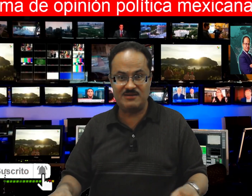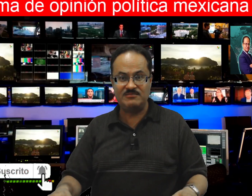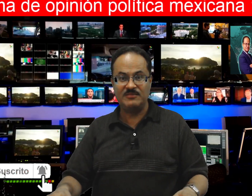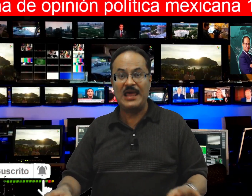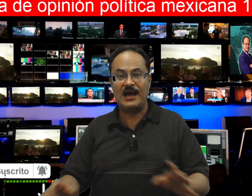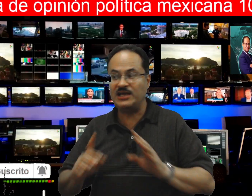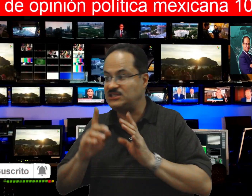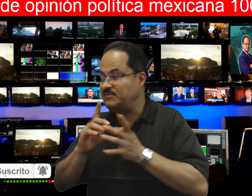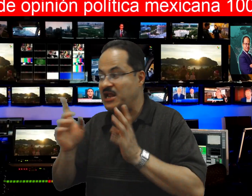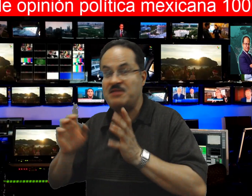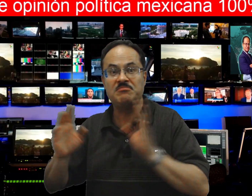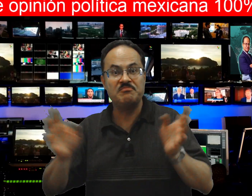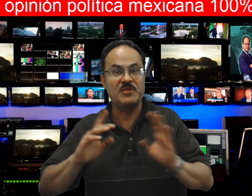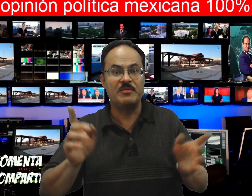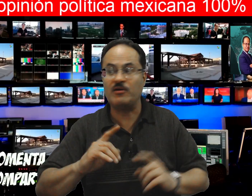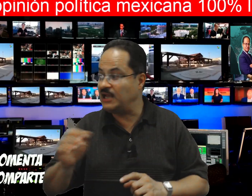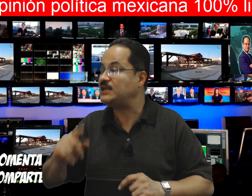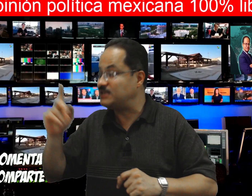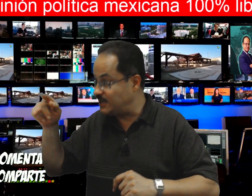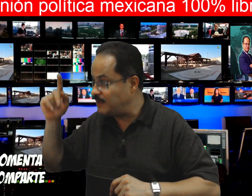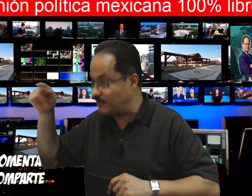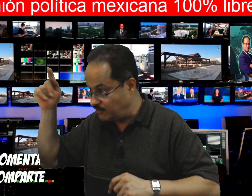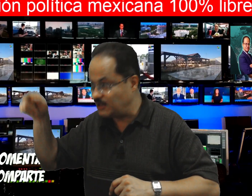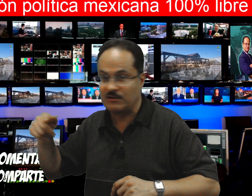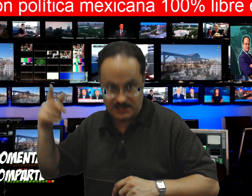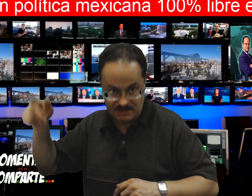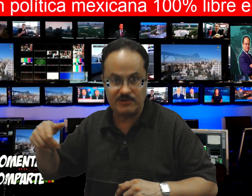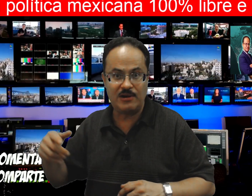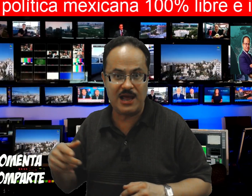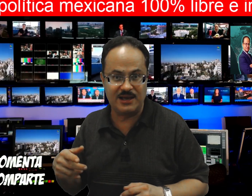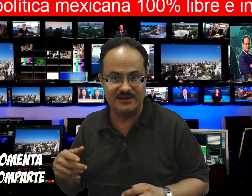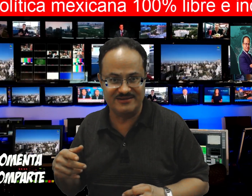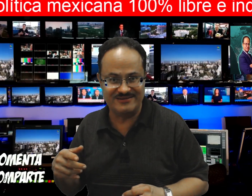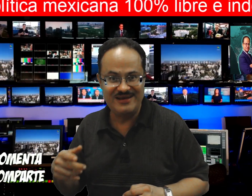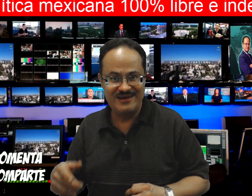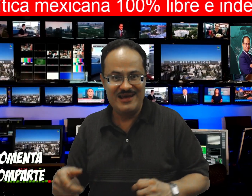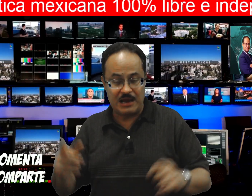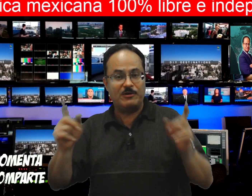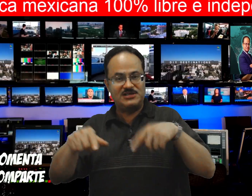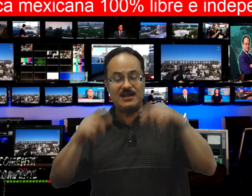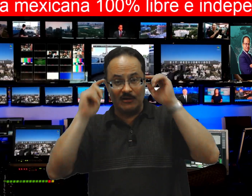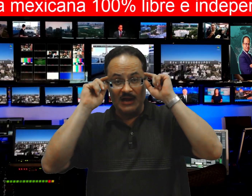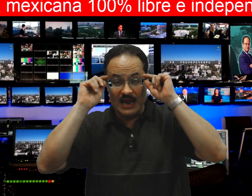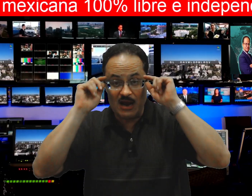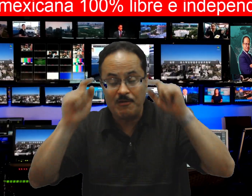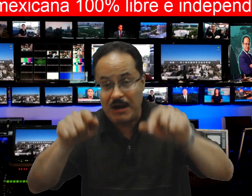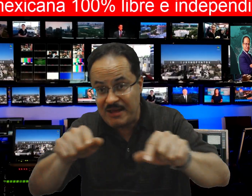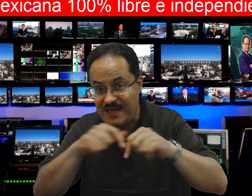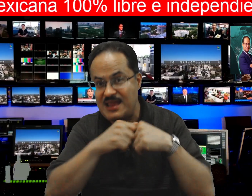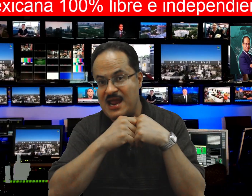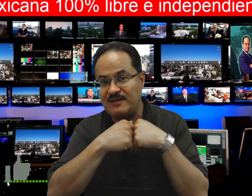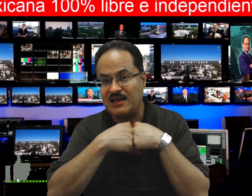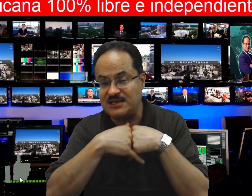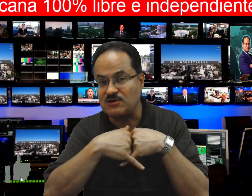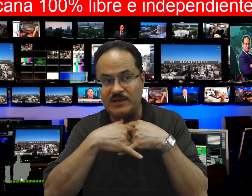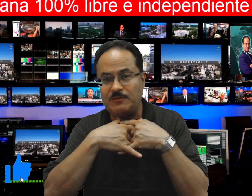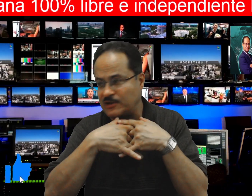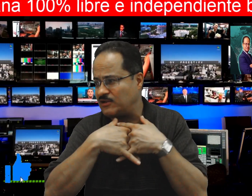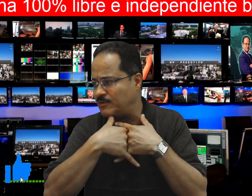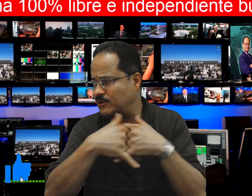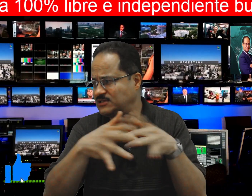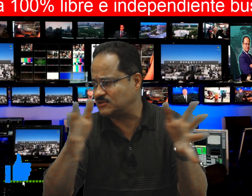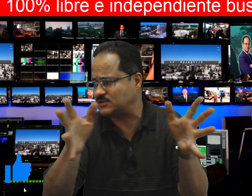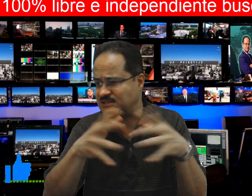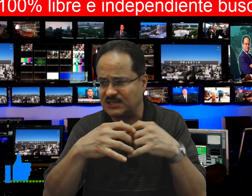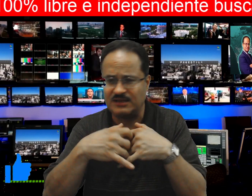Slim ahí sí miren mejor hay que seguir hablando de Loret de Mola que por cierto en el programa de ayer dejen Les comento porque